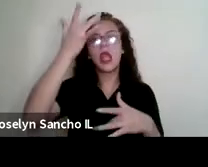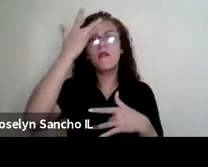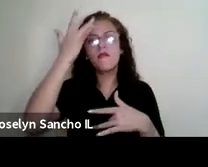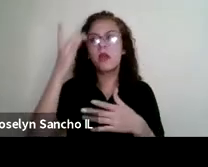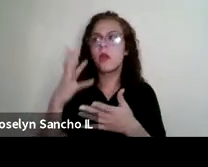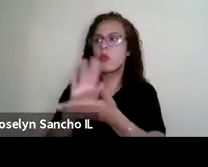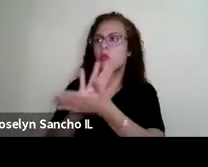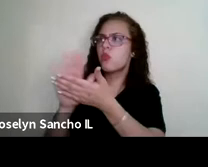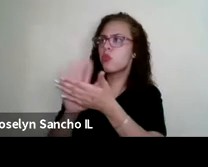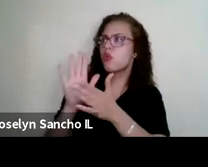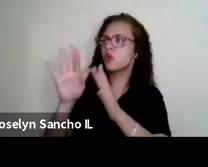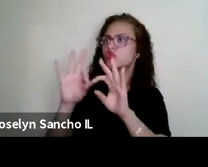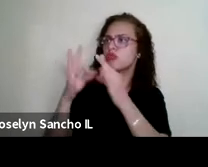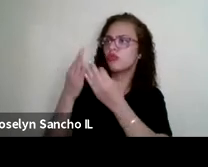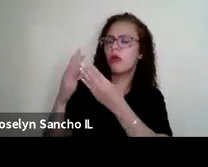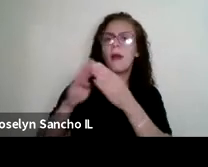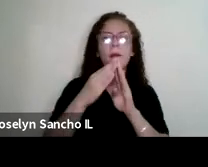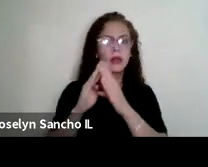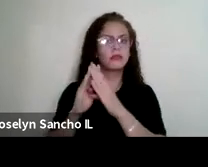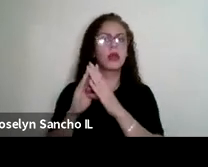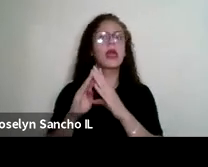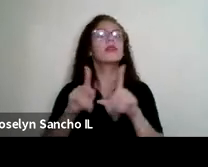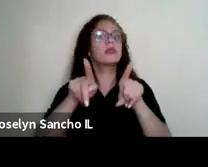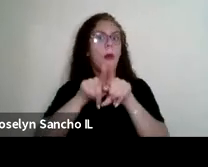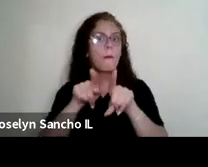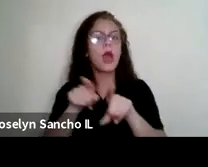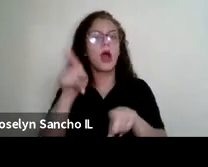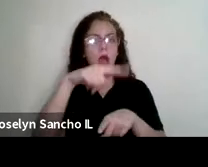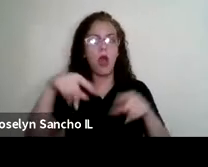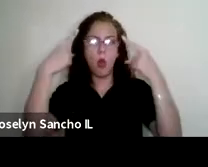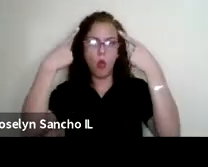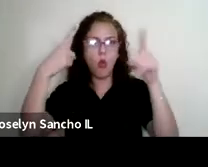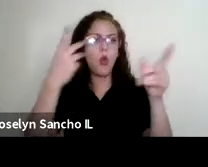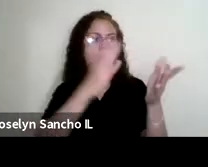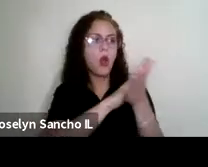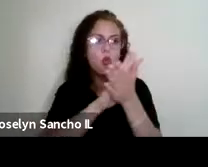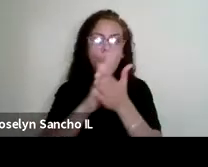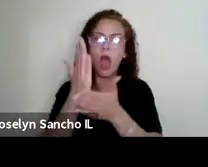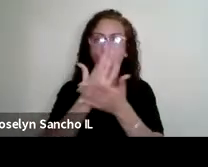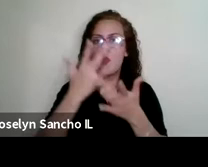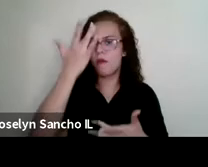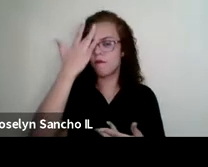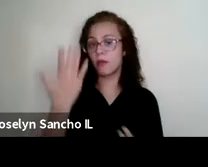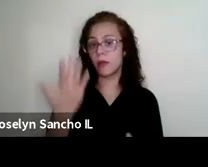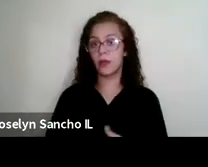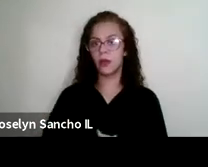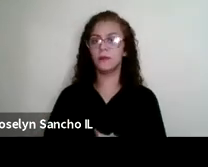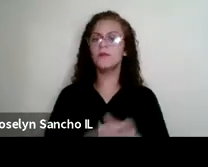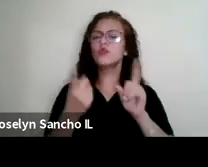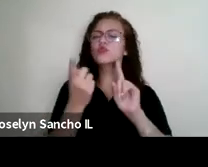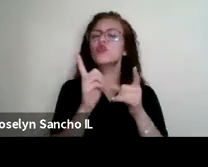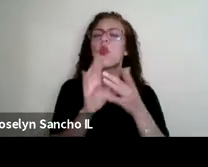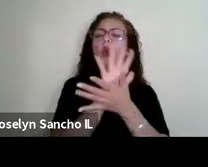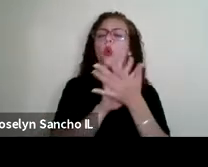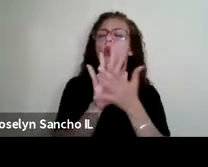no lleguen hasta sus pueblos, sino que también logran curar algunas enfermedades. ¿Cuál es la combinación